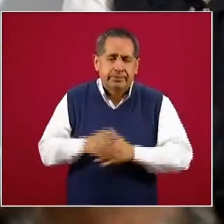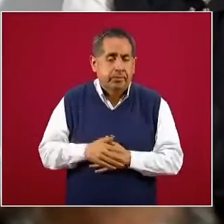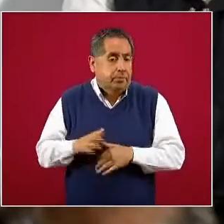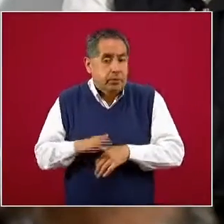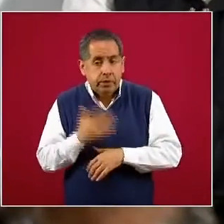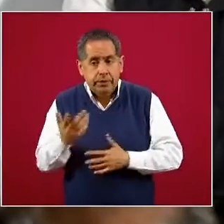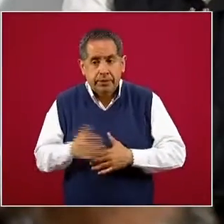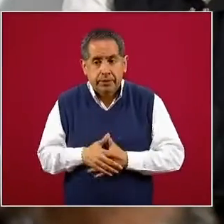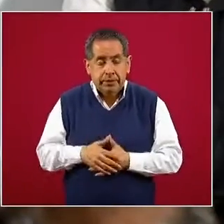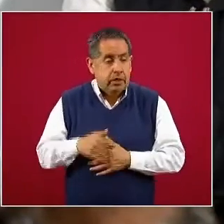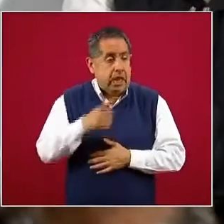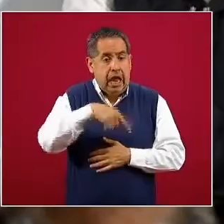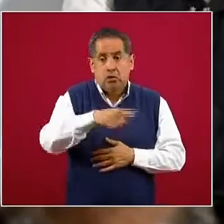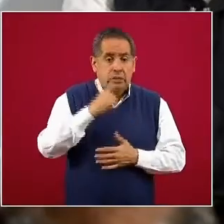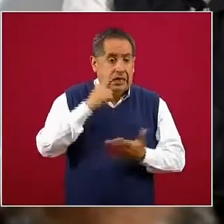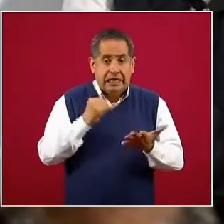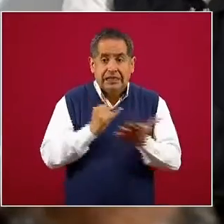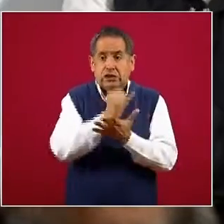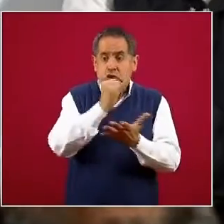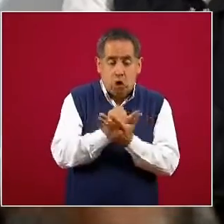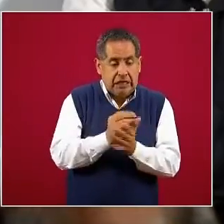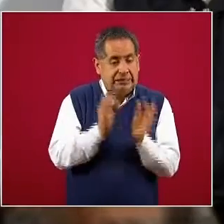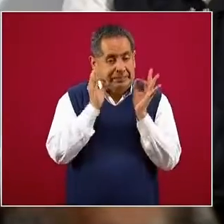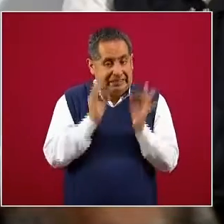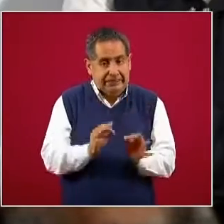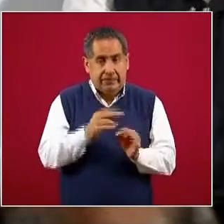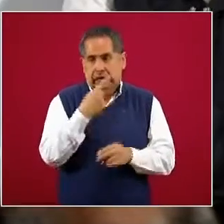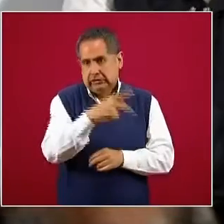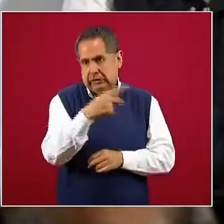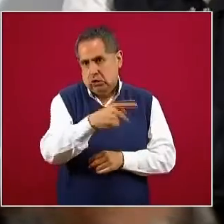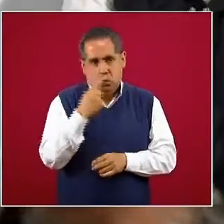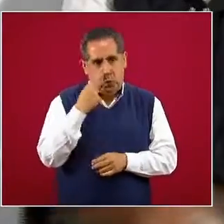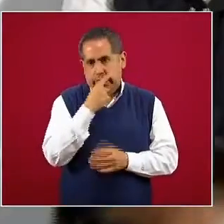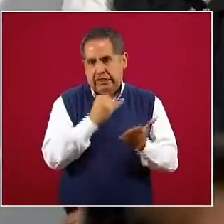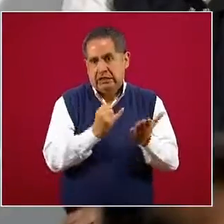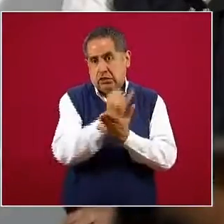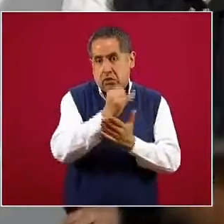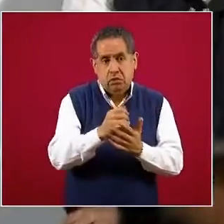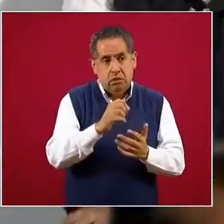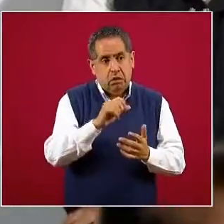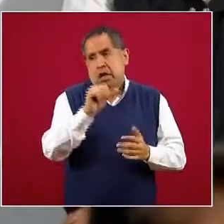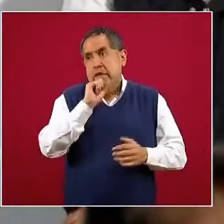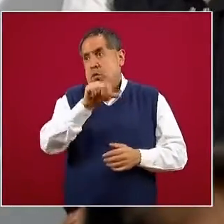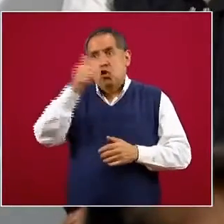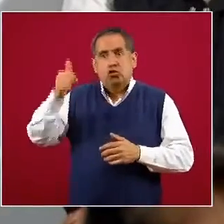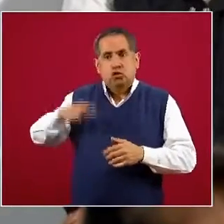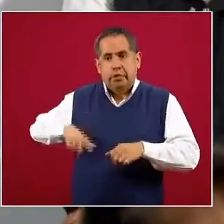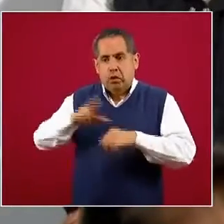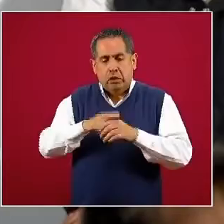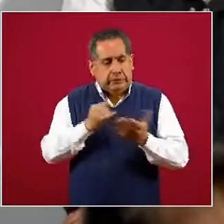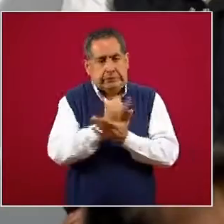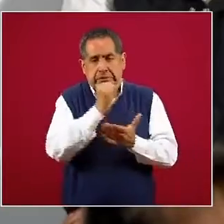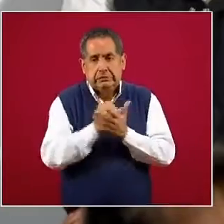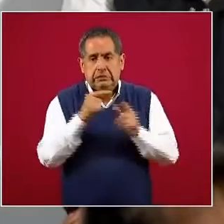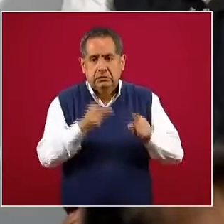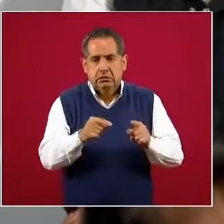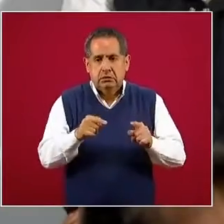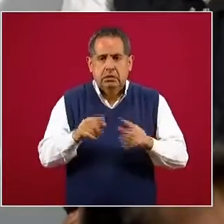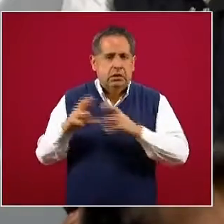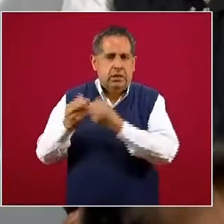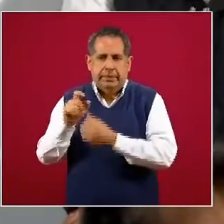Esto es importante verlo. Los funcionarios y funcionarias públicas tenemos responsabilidades específicas que